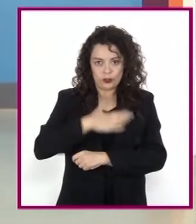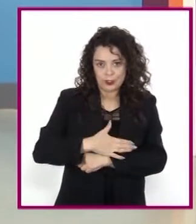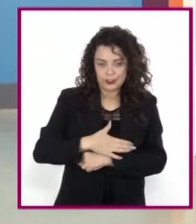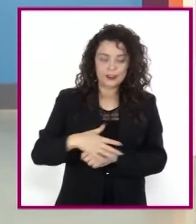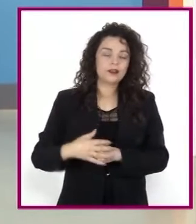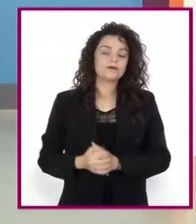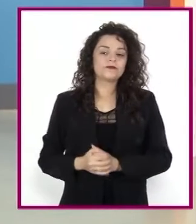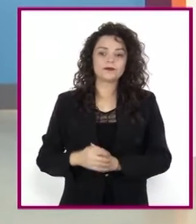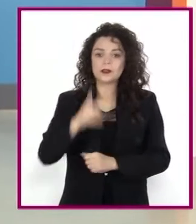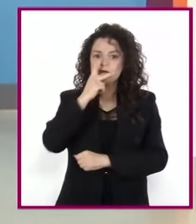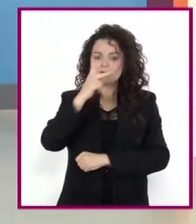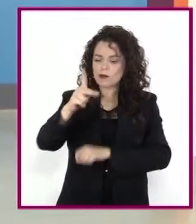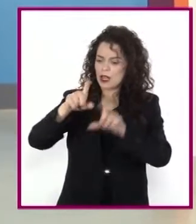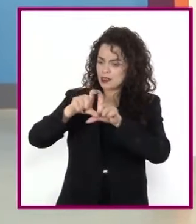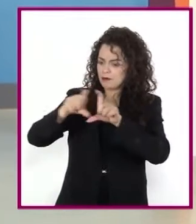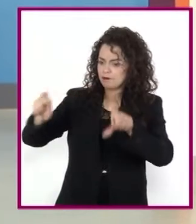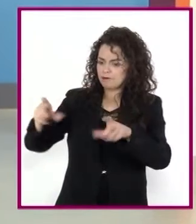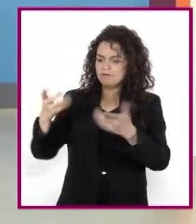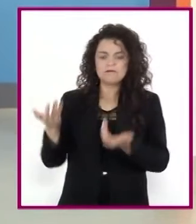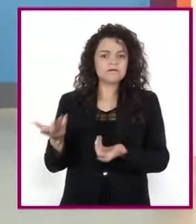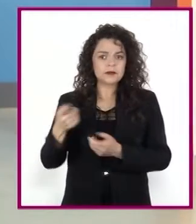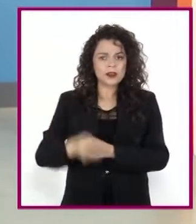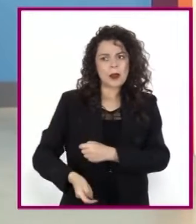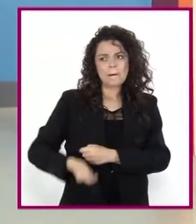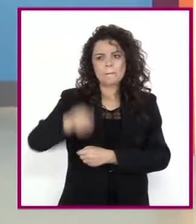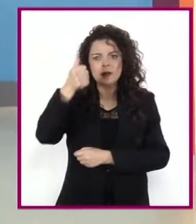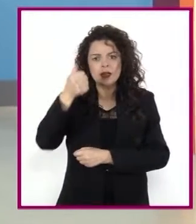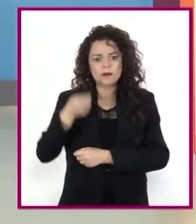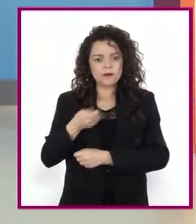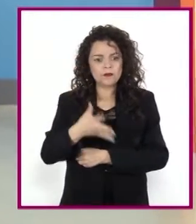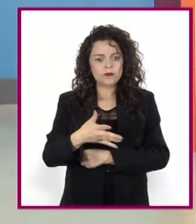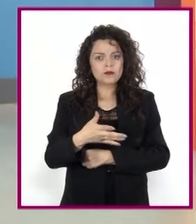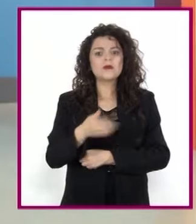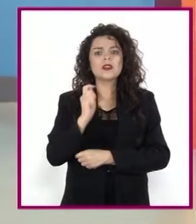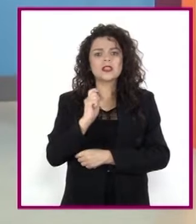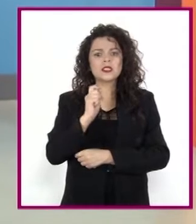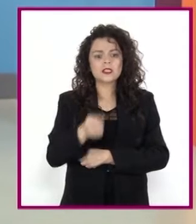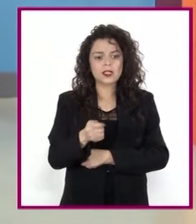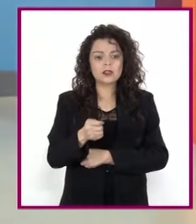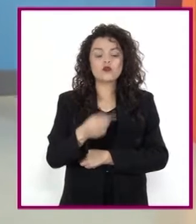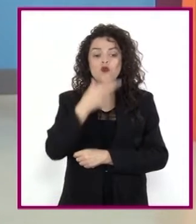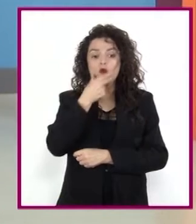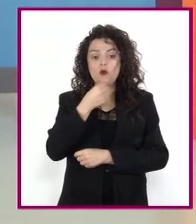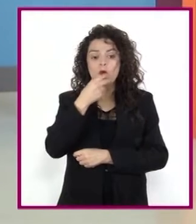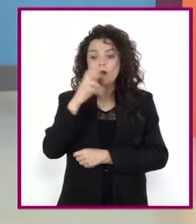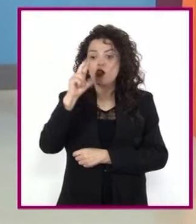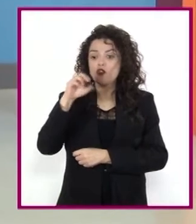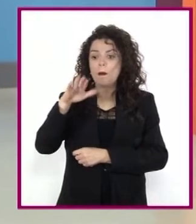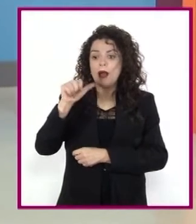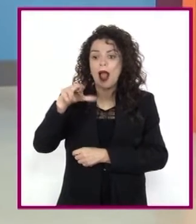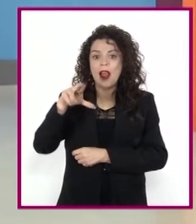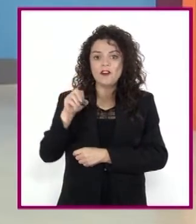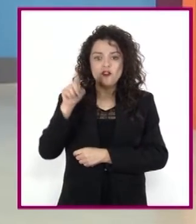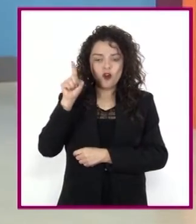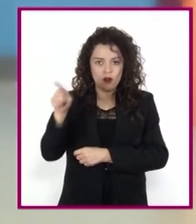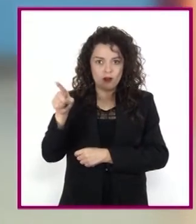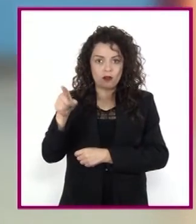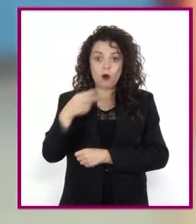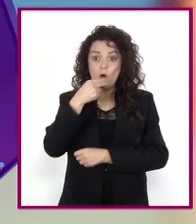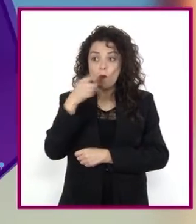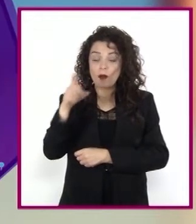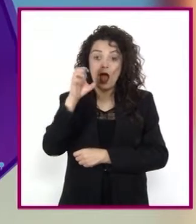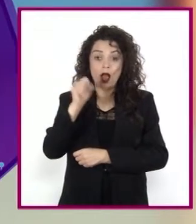El término justicia fue definido por primera vez por Ulpiano, un jurista romano que vivió en el siglo II de nuestra era.